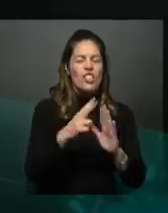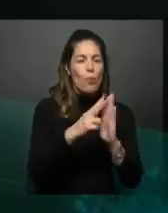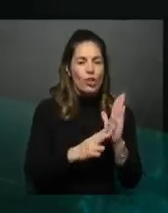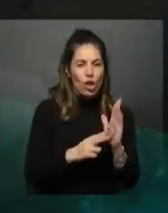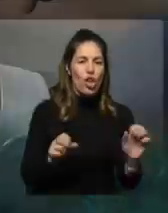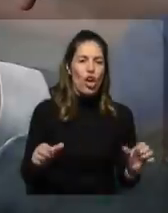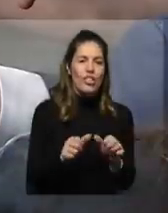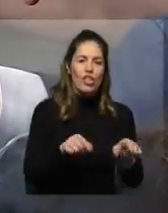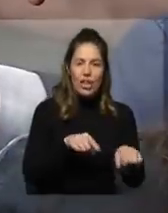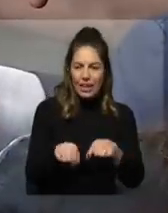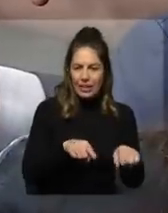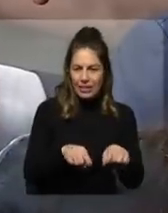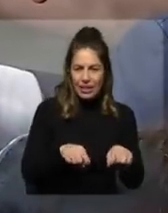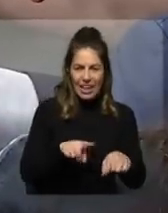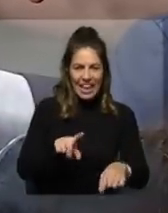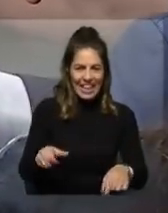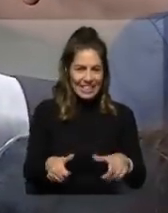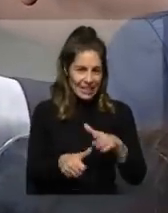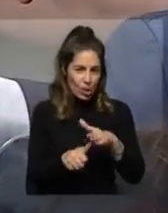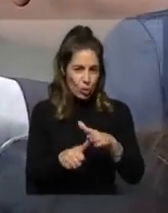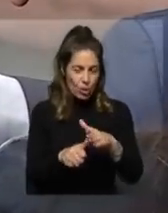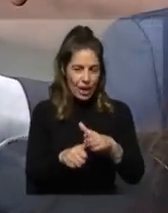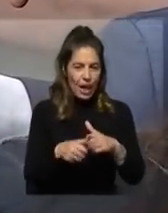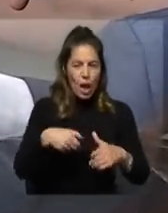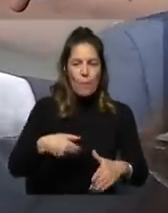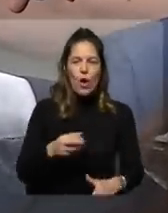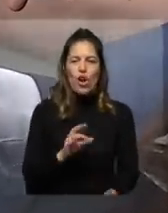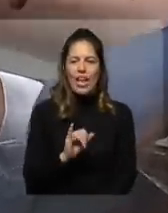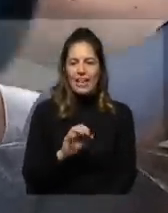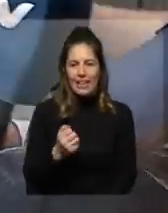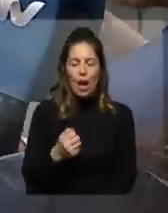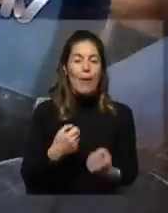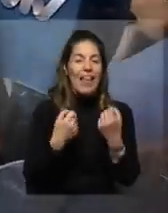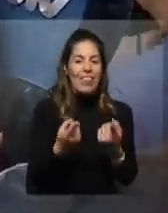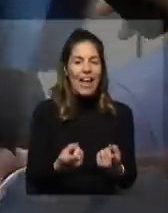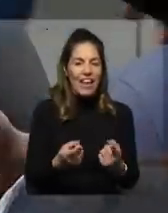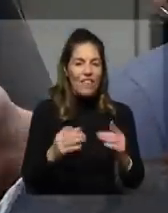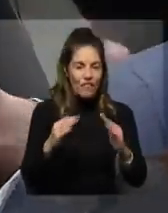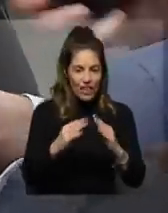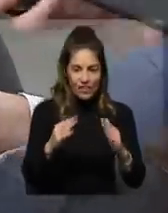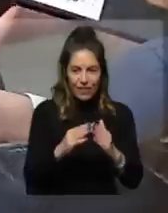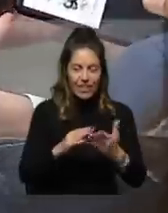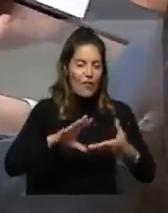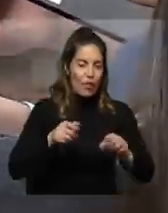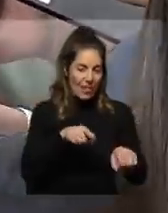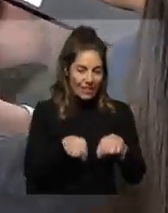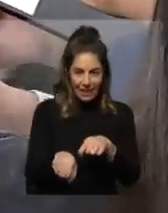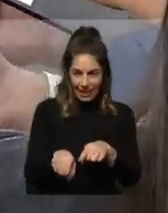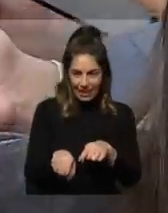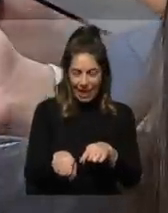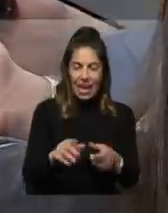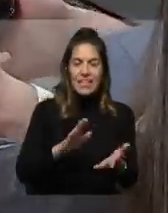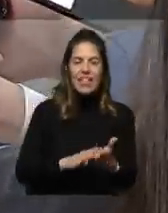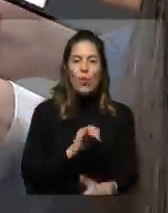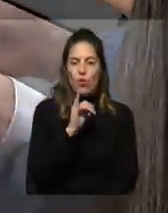durante la gestión de la ex titular de esa cartera Irene Moreira para la entrega de viviendas de forma directa según